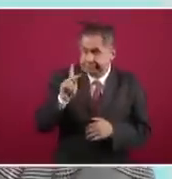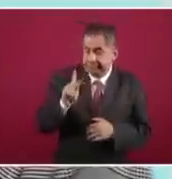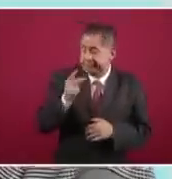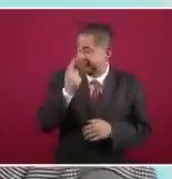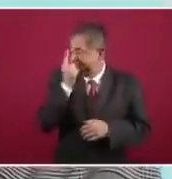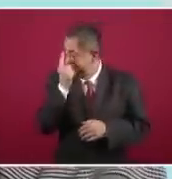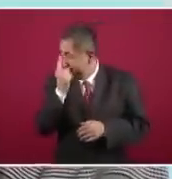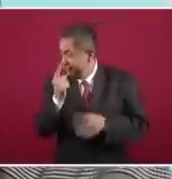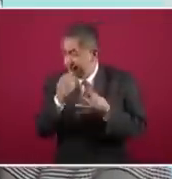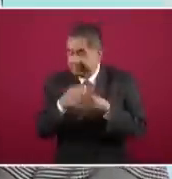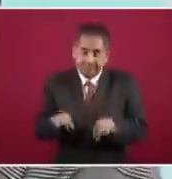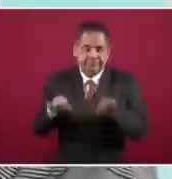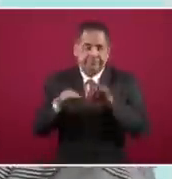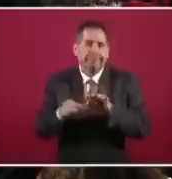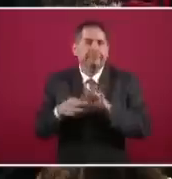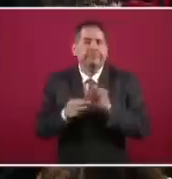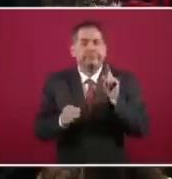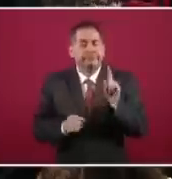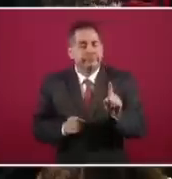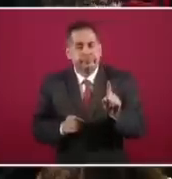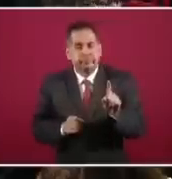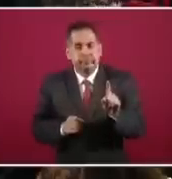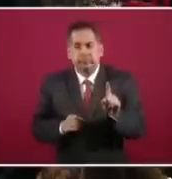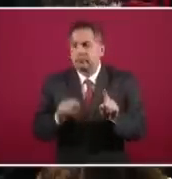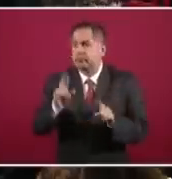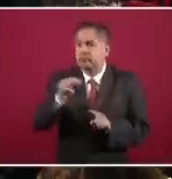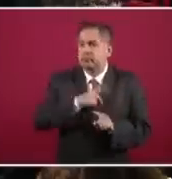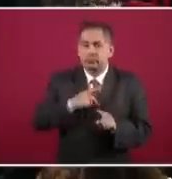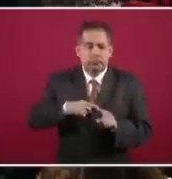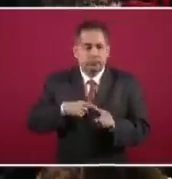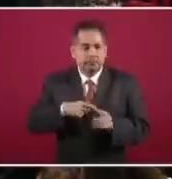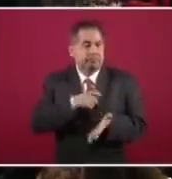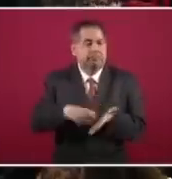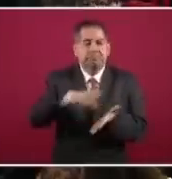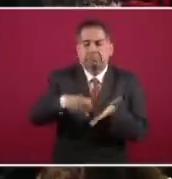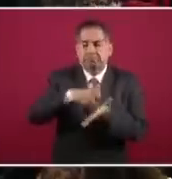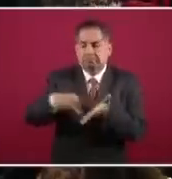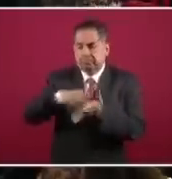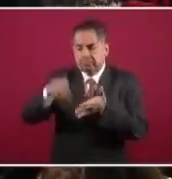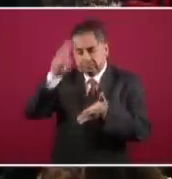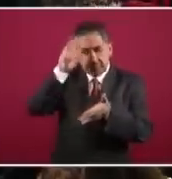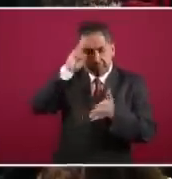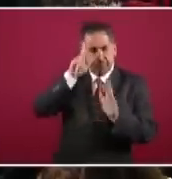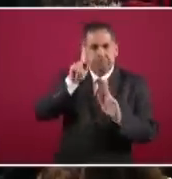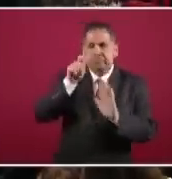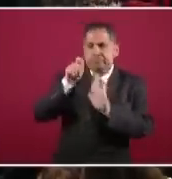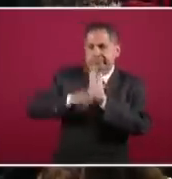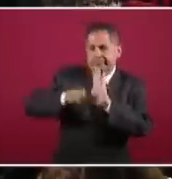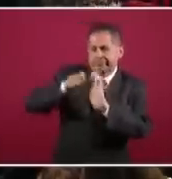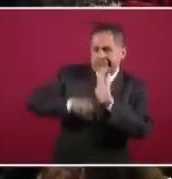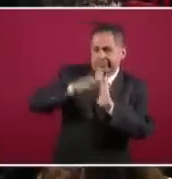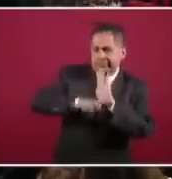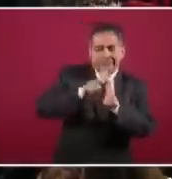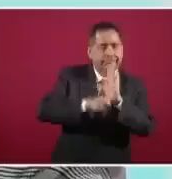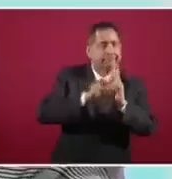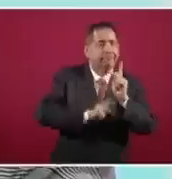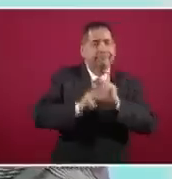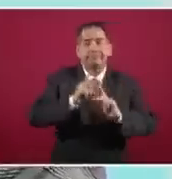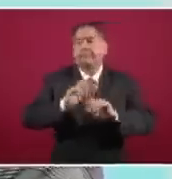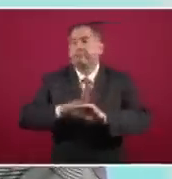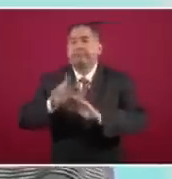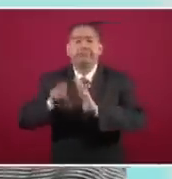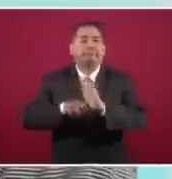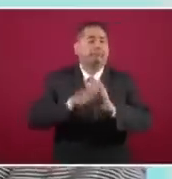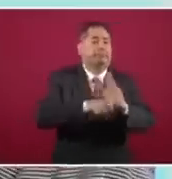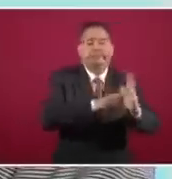muy importante evitar el sobreendeudamiento, evitar la tentación de comprar más allá